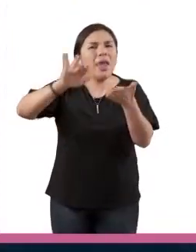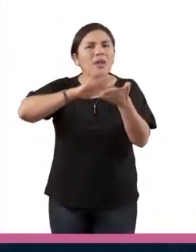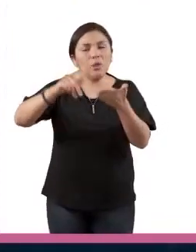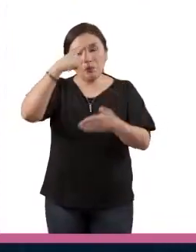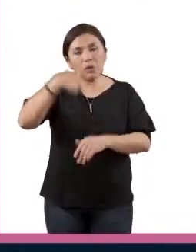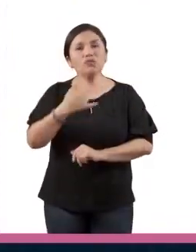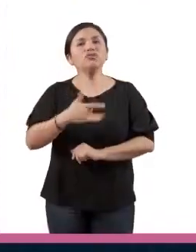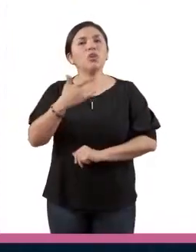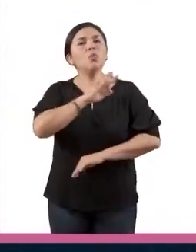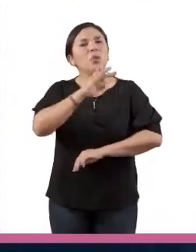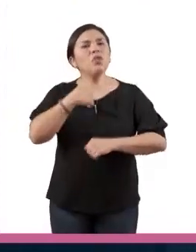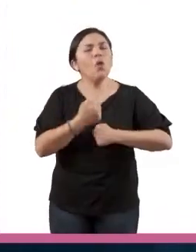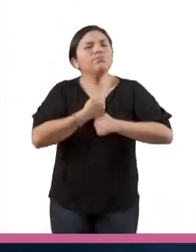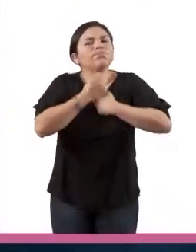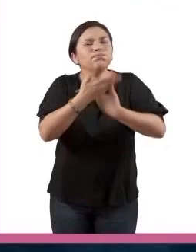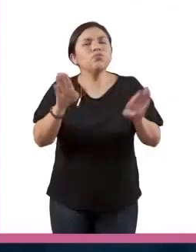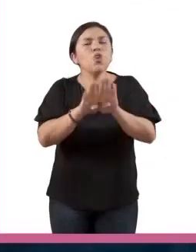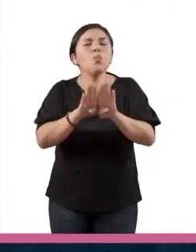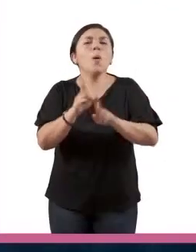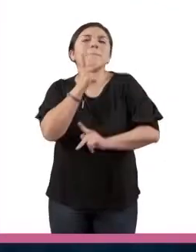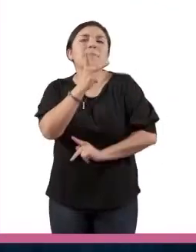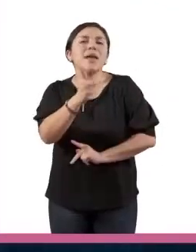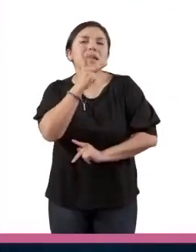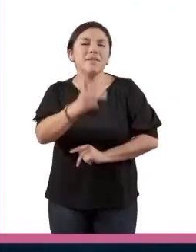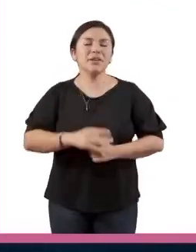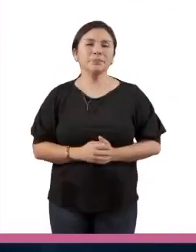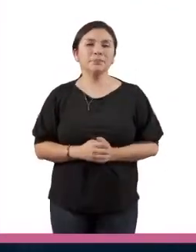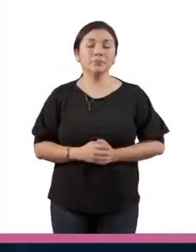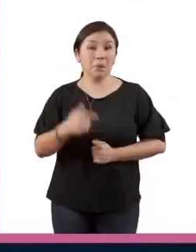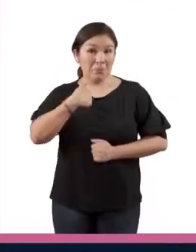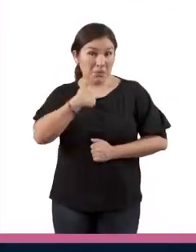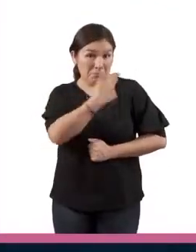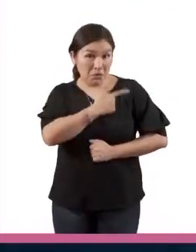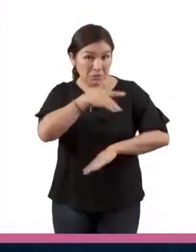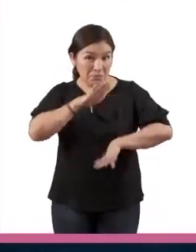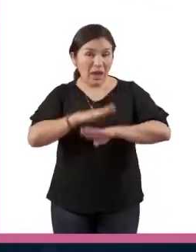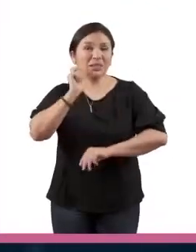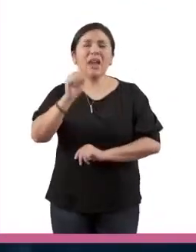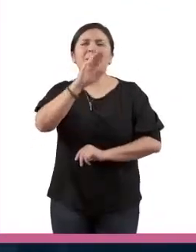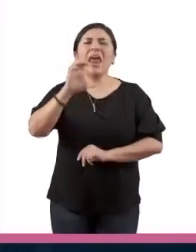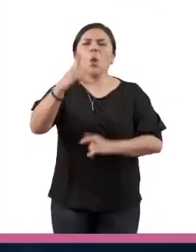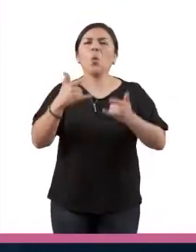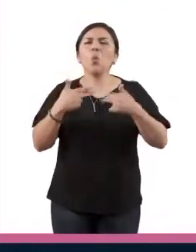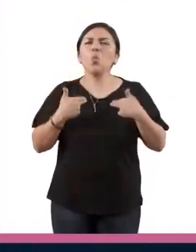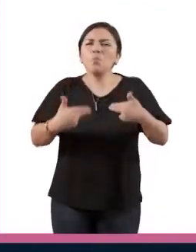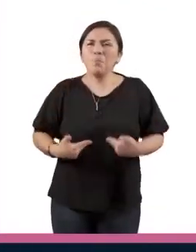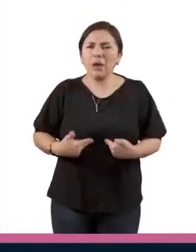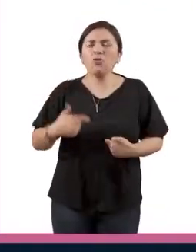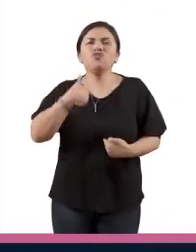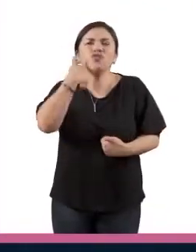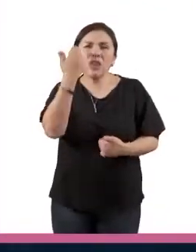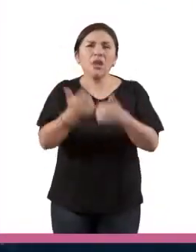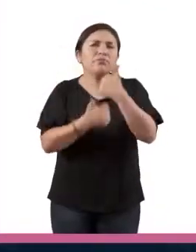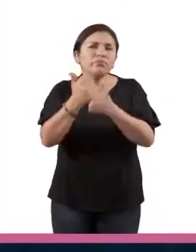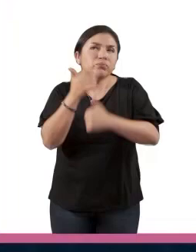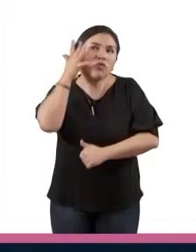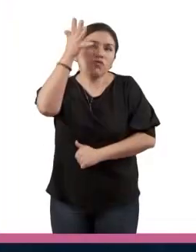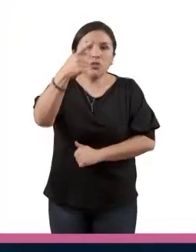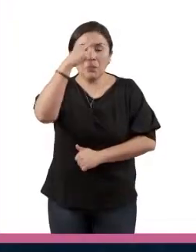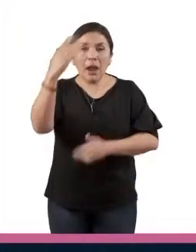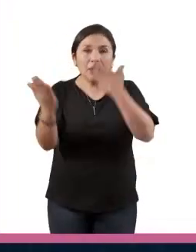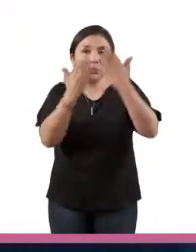deja expresarme a través de las palabras. Mi materia favorita es recursos humanos y me encantaría volverla a estudiar en la universidad